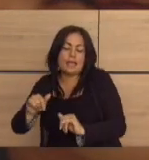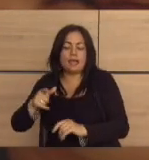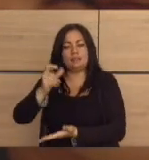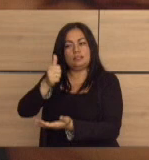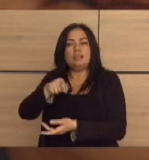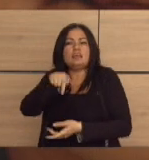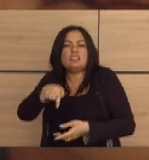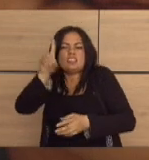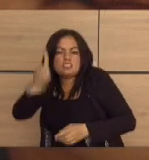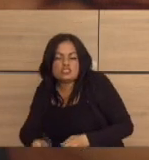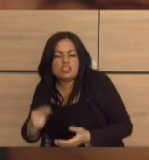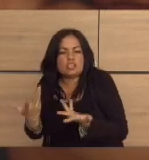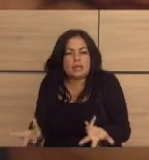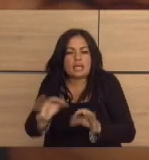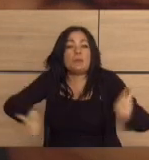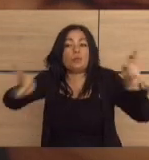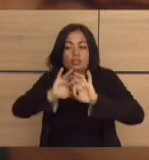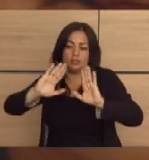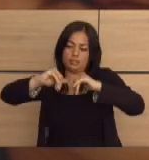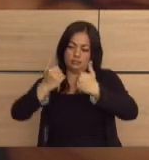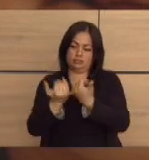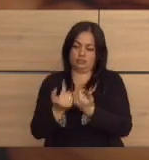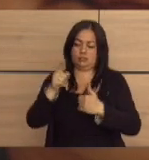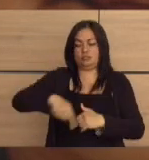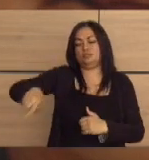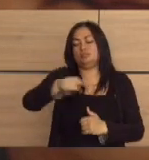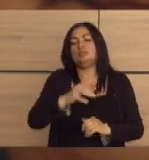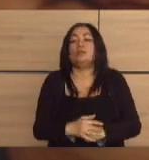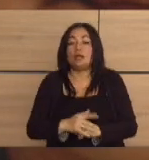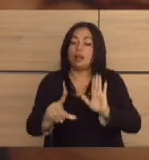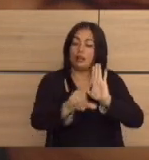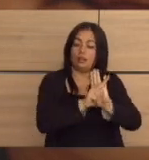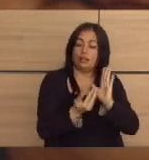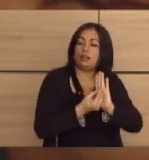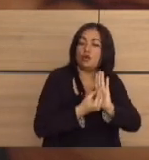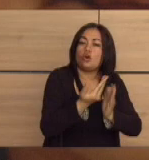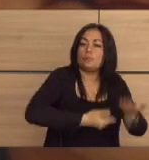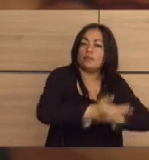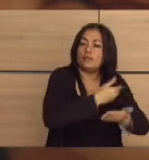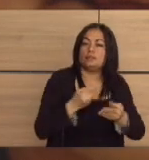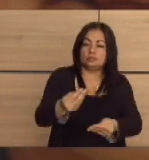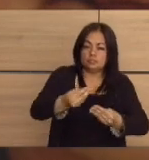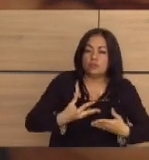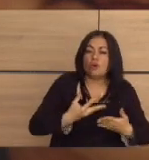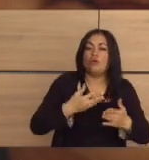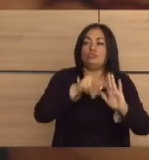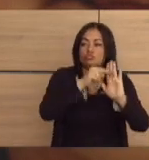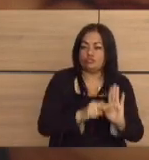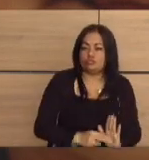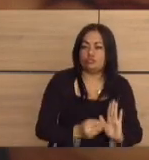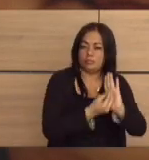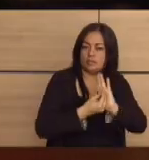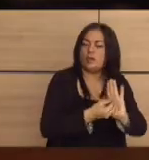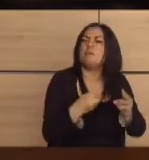decisiones muy importantes para las instituciones educativas. Recordemos que la Ley de Convivencia nos dio los manuales de convivencia como